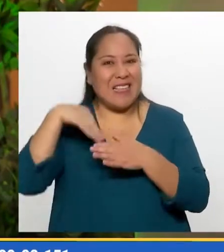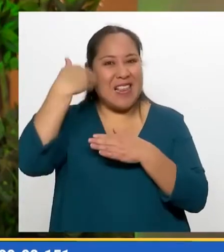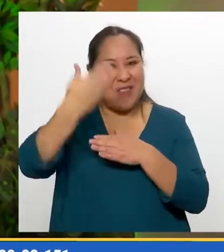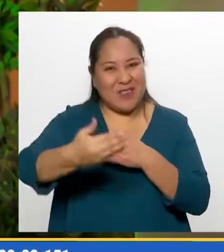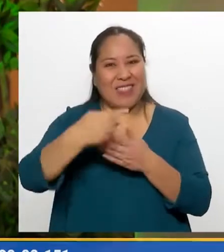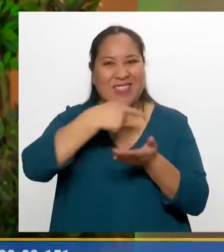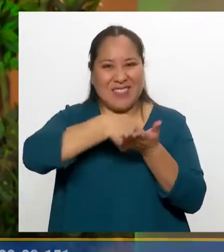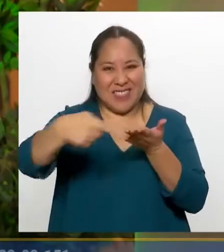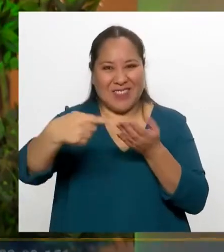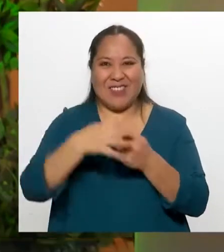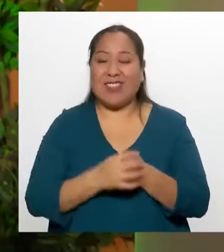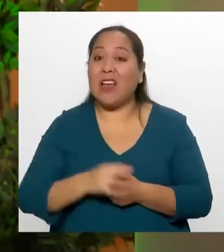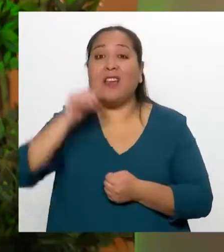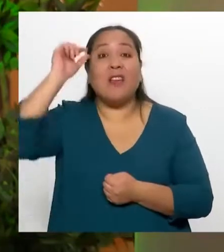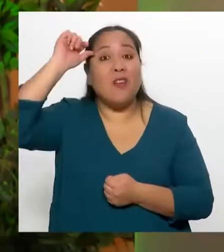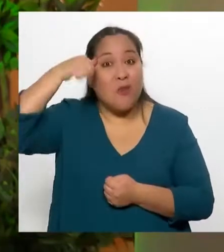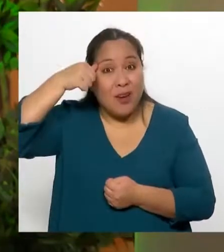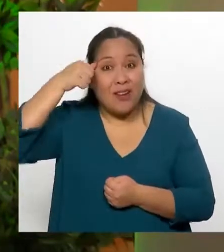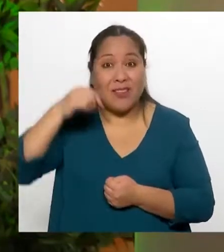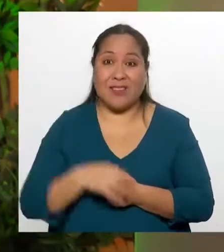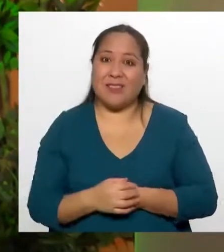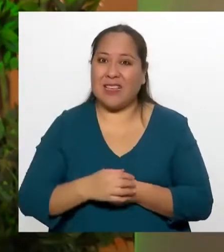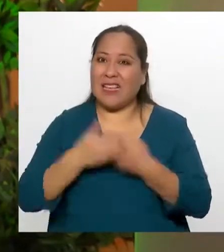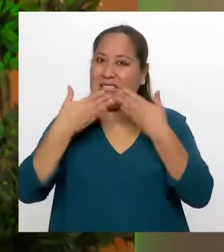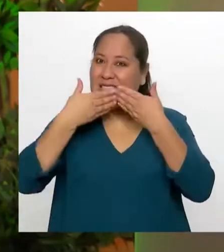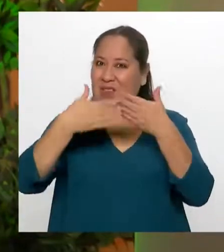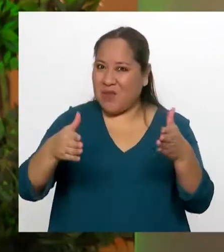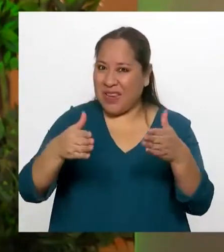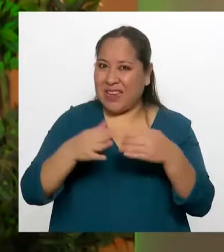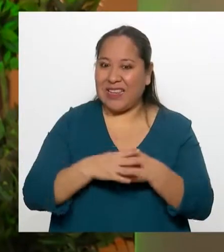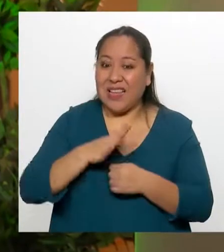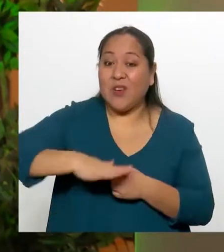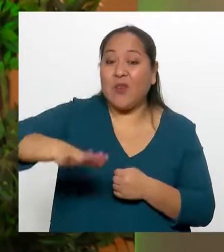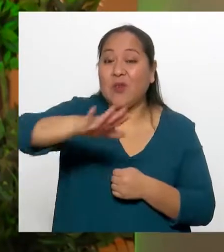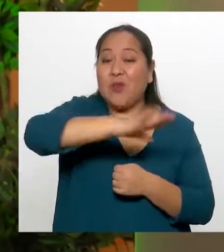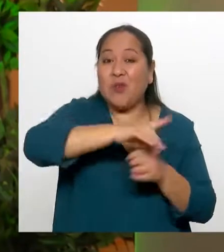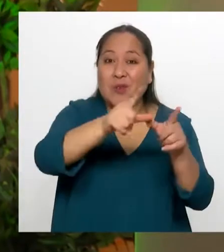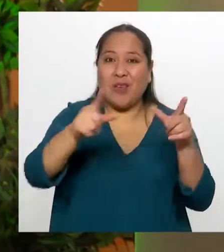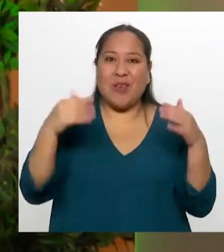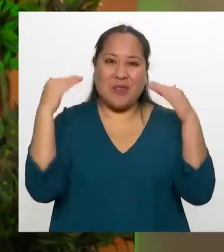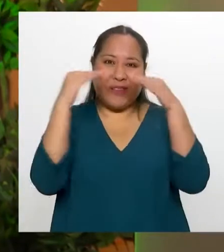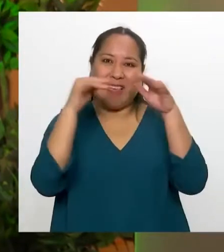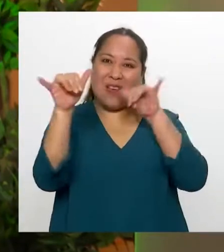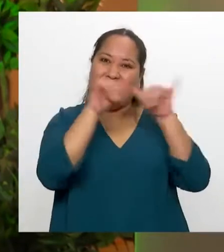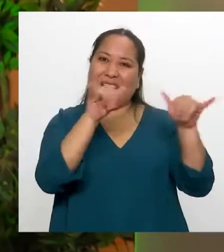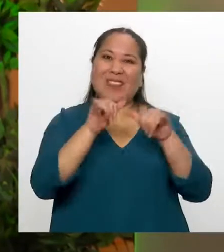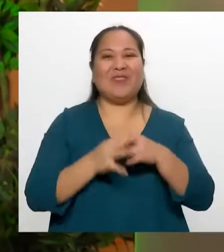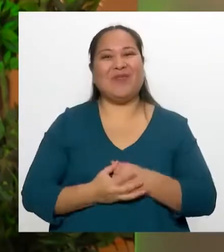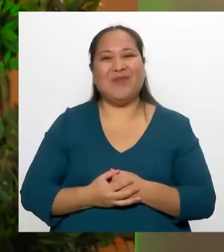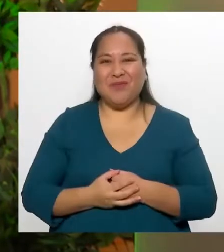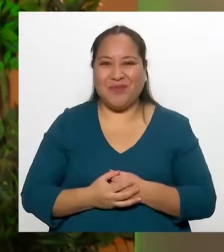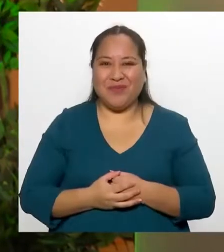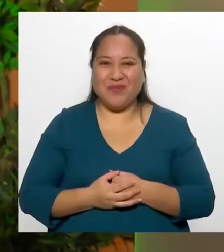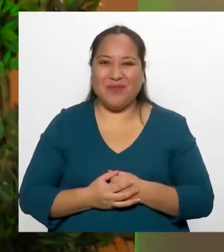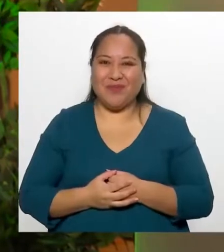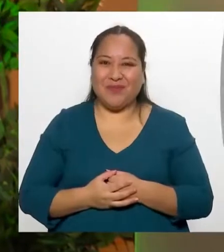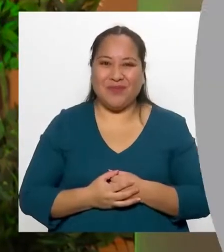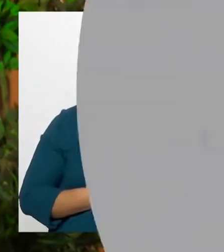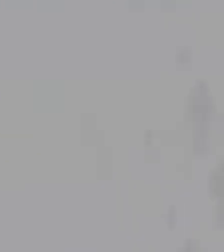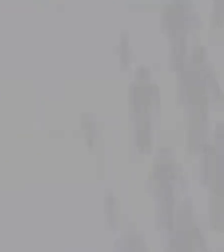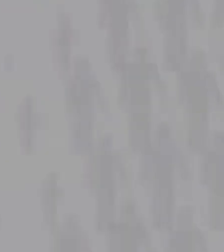0800-00151. Hasta la próxima semana. Y recuerden, Sin Barreras, un espacio por la igualdad.